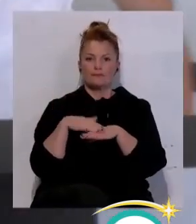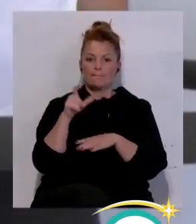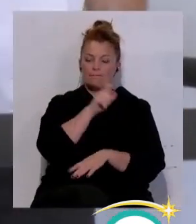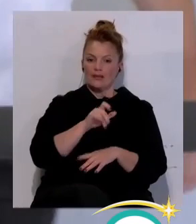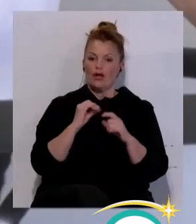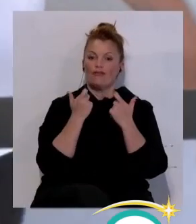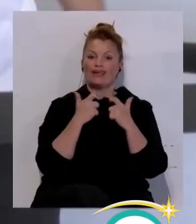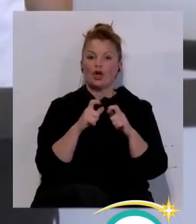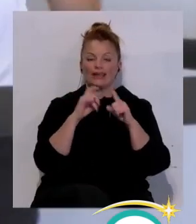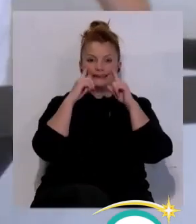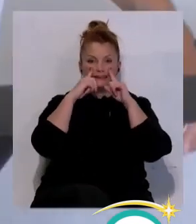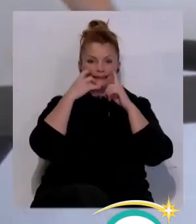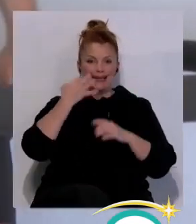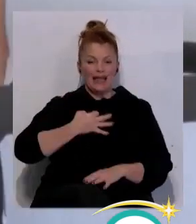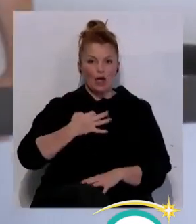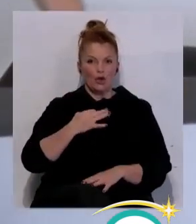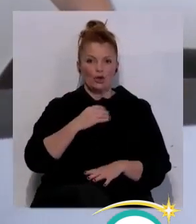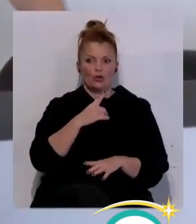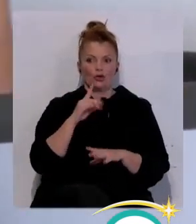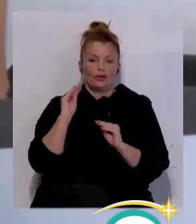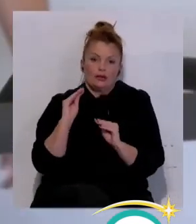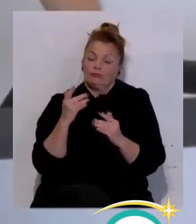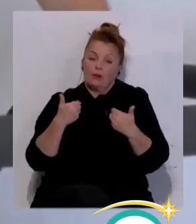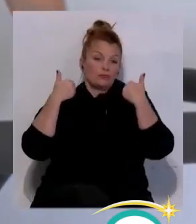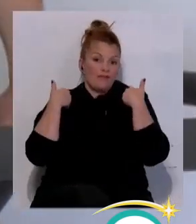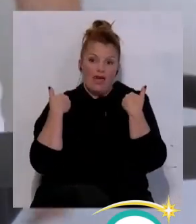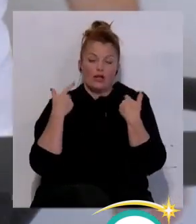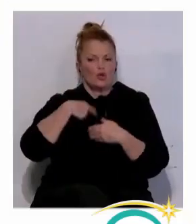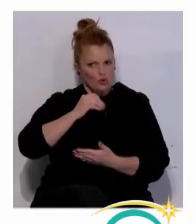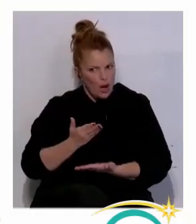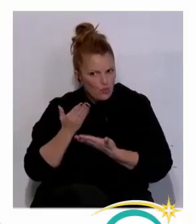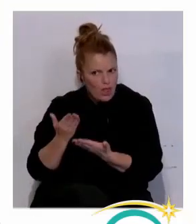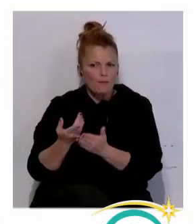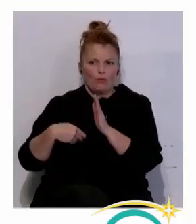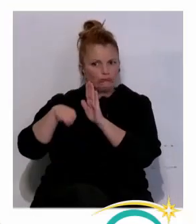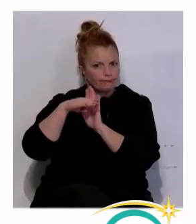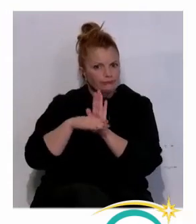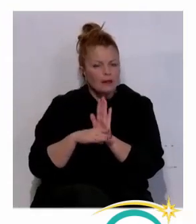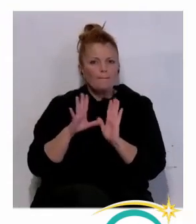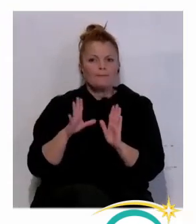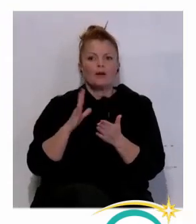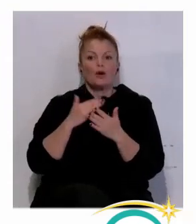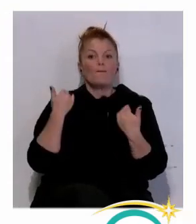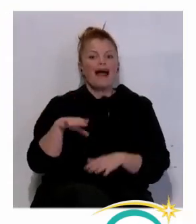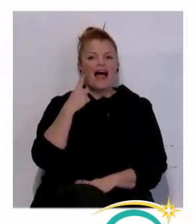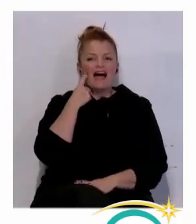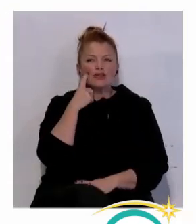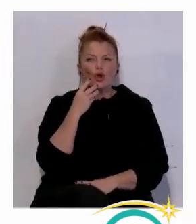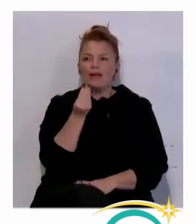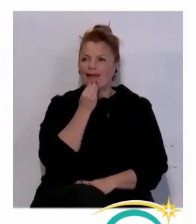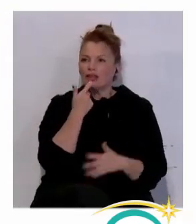de los factores de riesgo son modificables, están en sus manos. Nosotros lo ayudamos, le indicamos, pero los malos hábitos